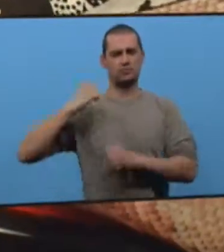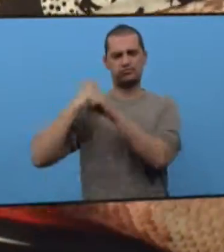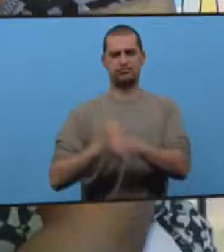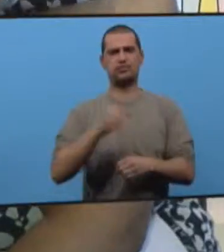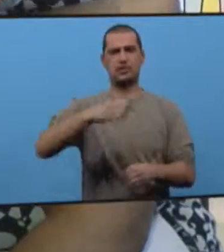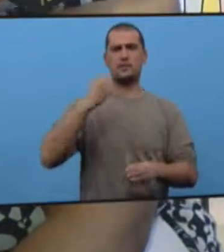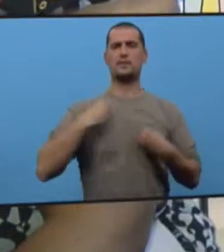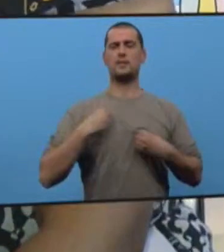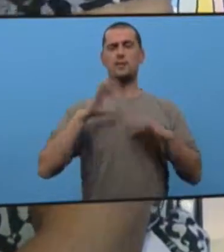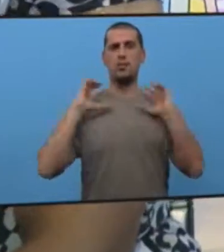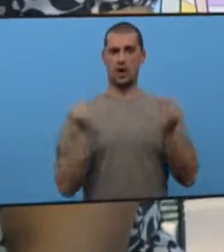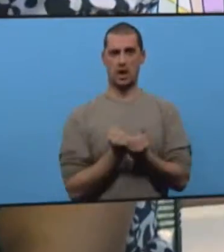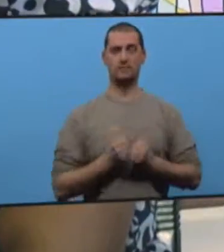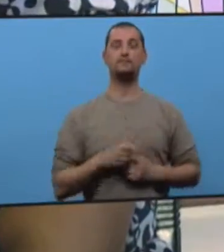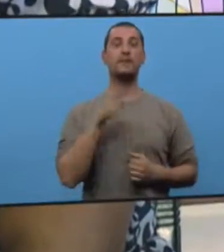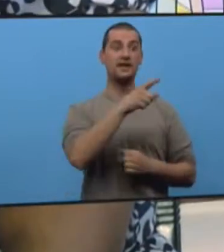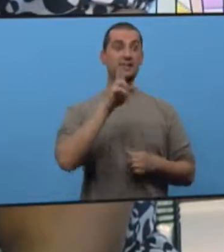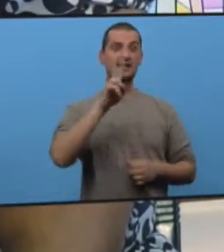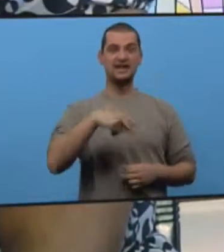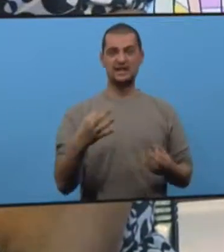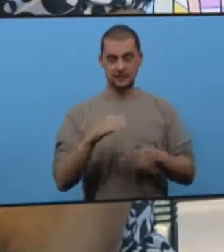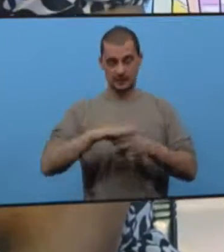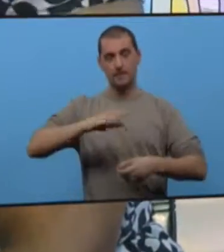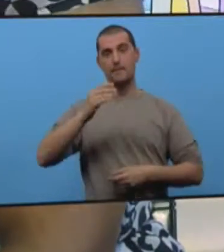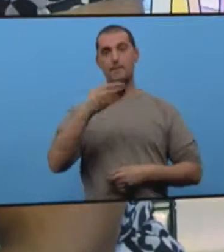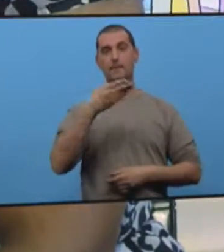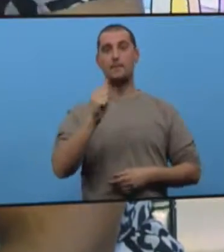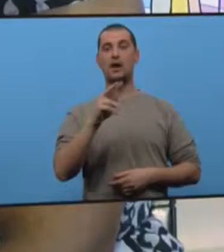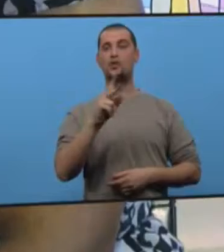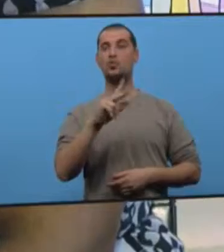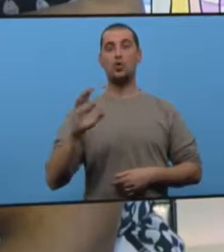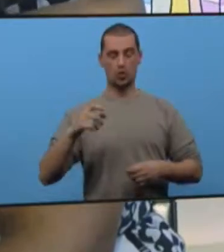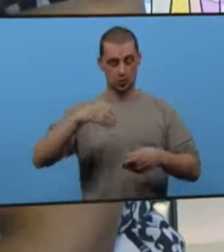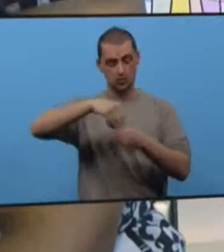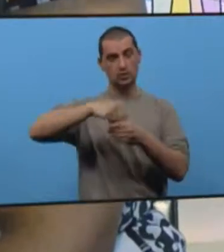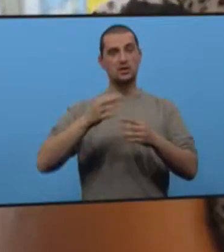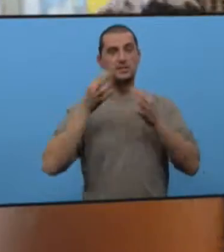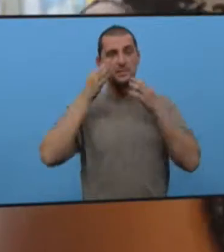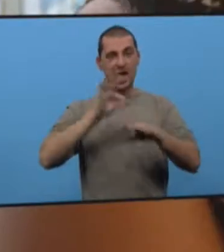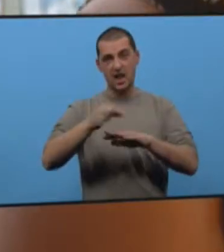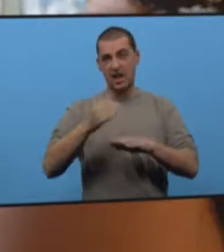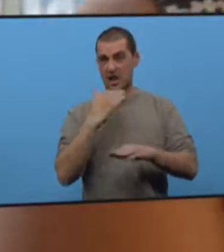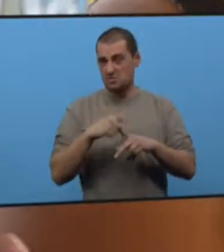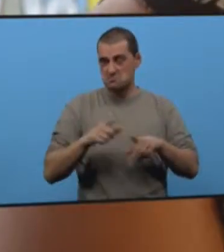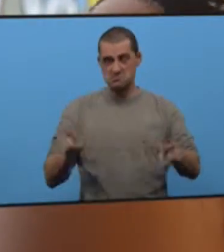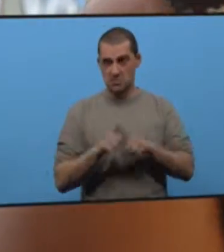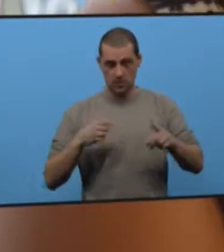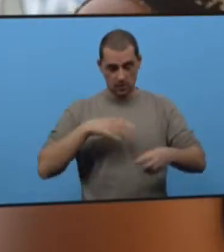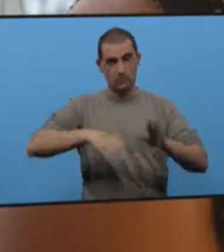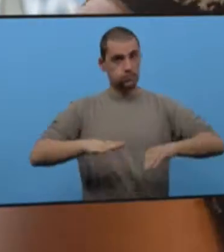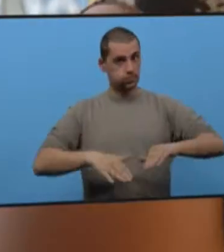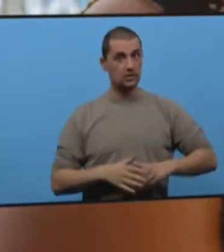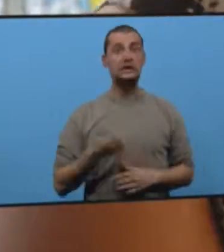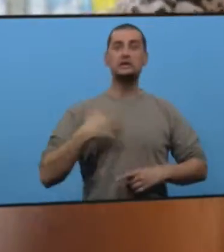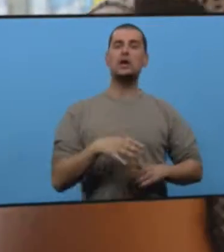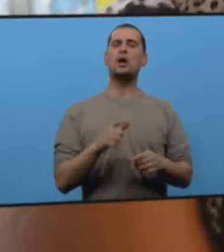batucos. Ese é o batuco. É un cacho de trapo metido nun trozo de escai ou de piel ou o que sea. Levan percorrido case toda